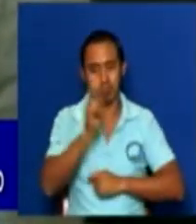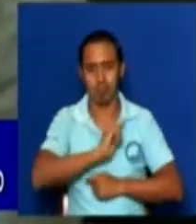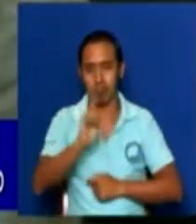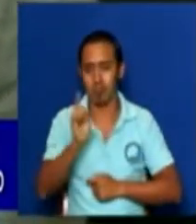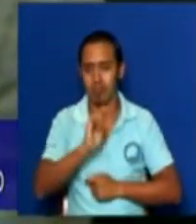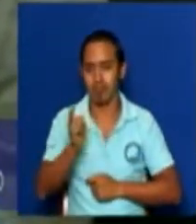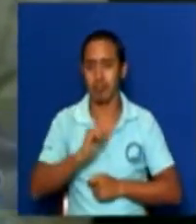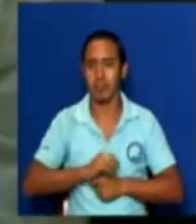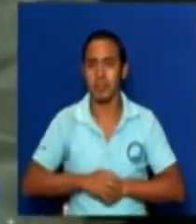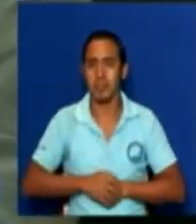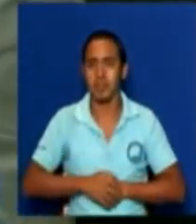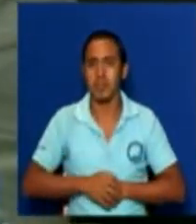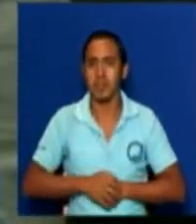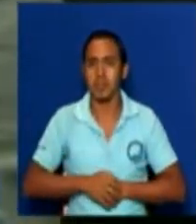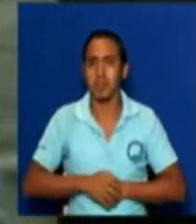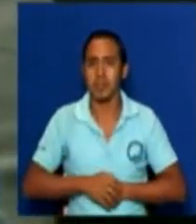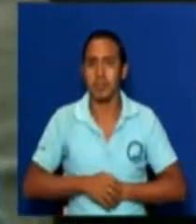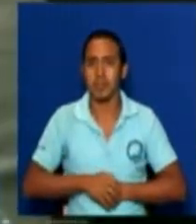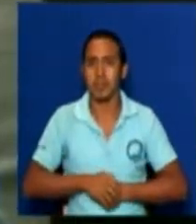lado,